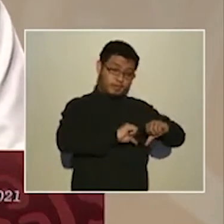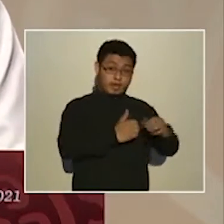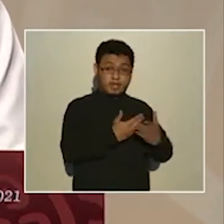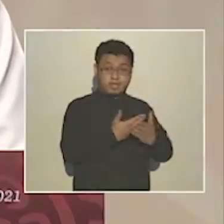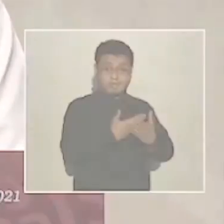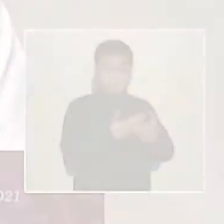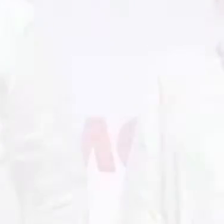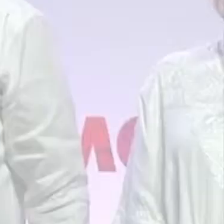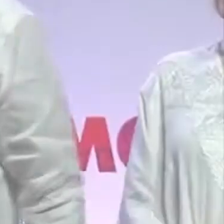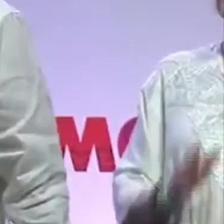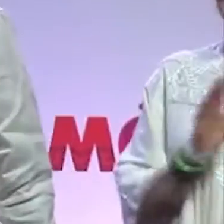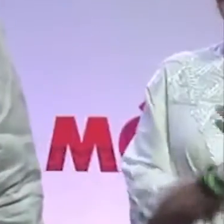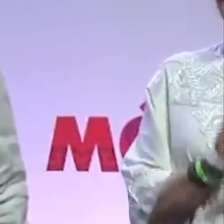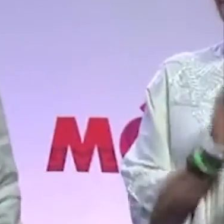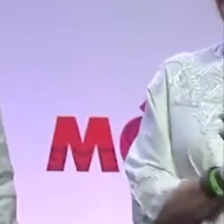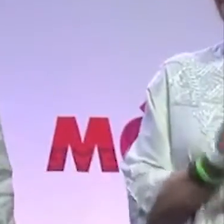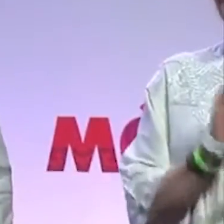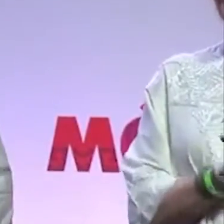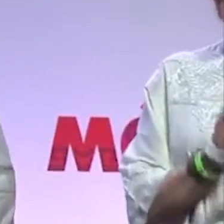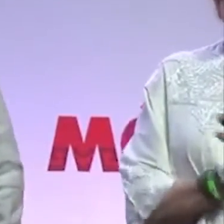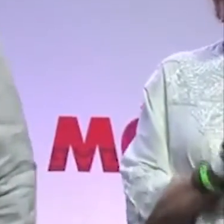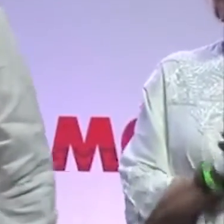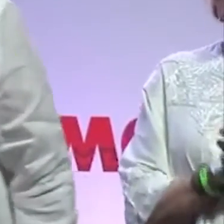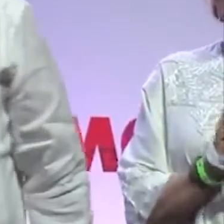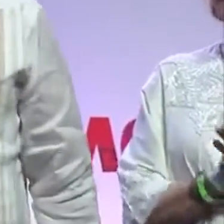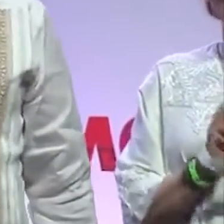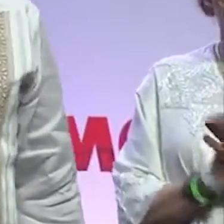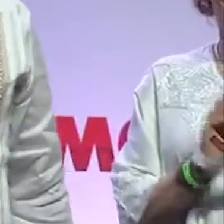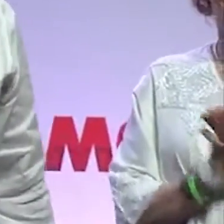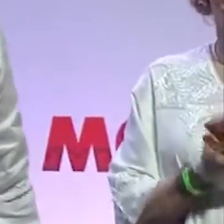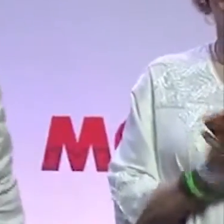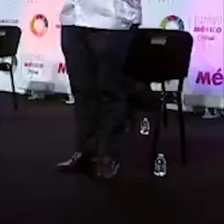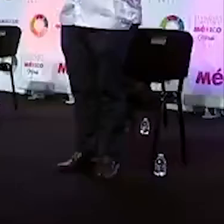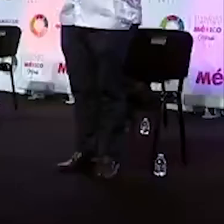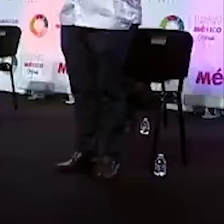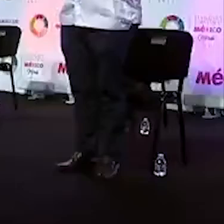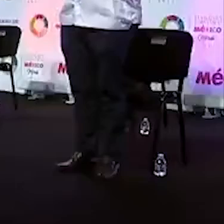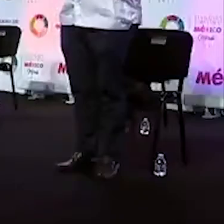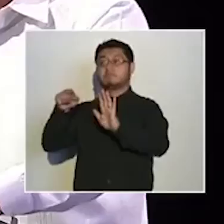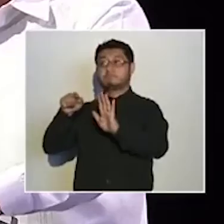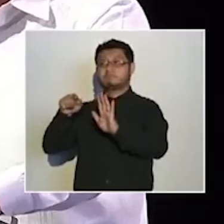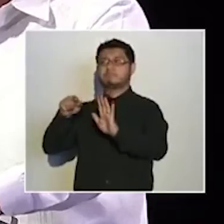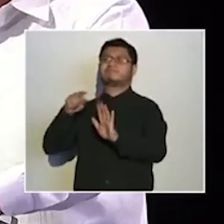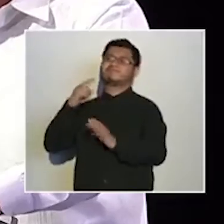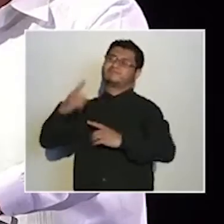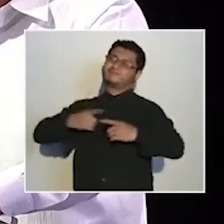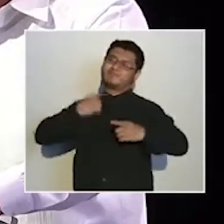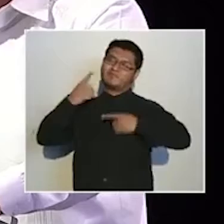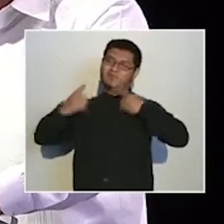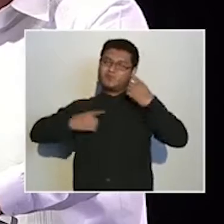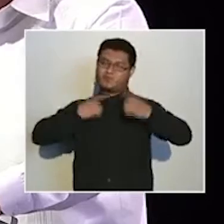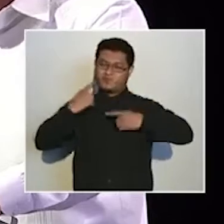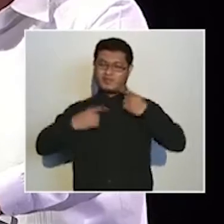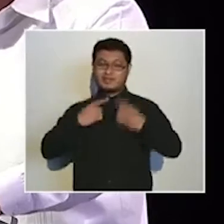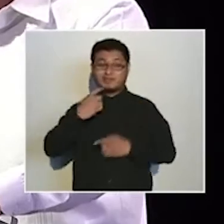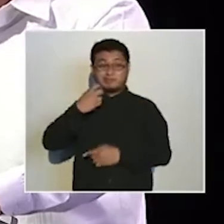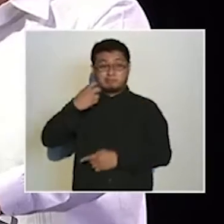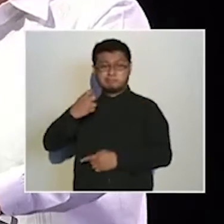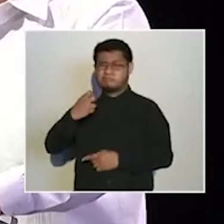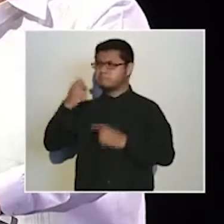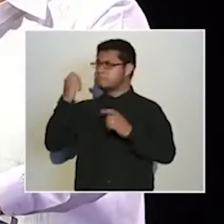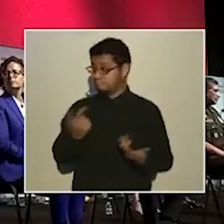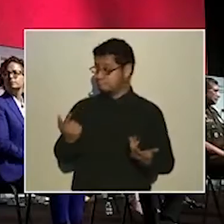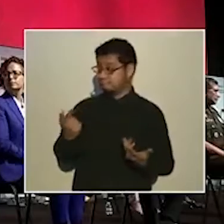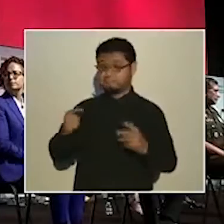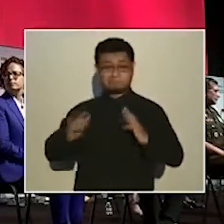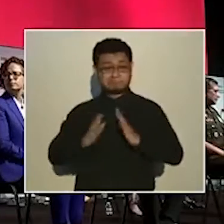la pandemia. Acompañado por el secretario de Turismo Federal Miguel Torruco Márquez, el gobernador del estado de Yucatán, Mauricio Vila Dosal,